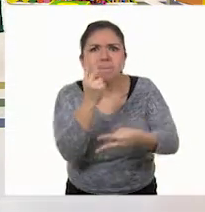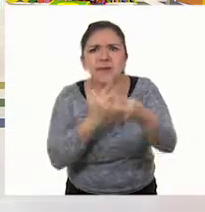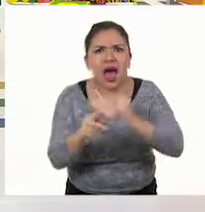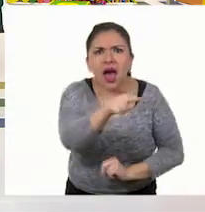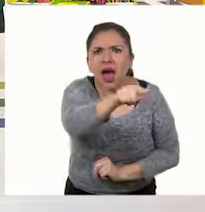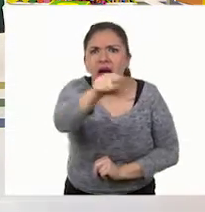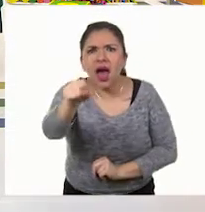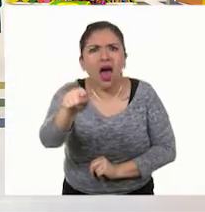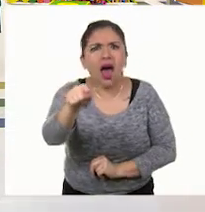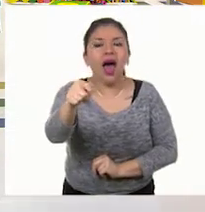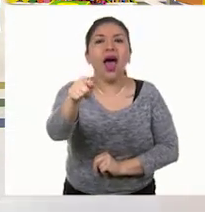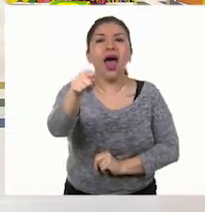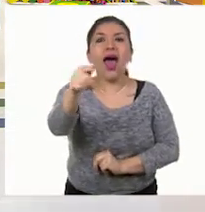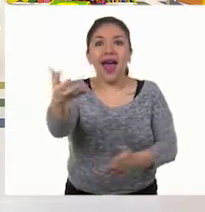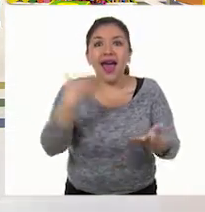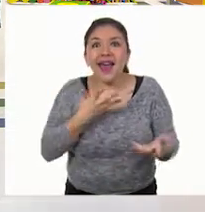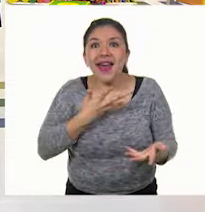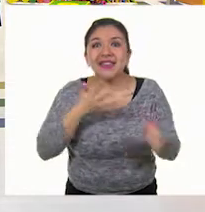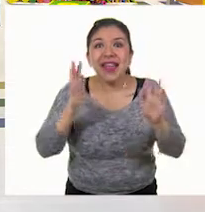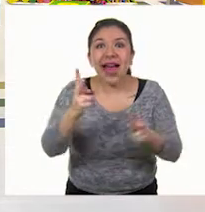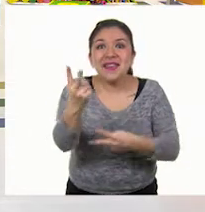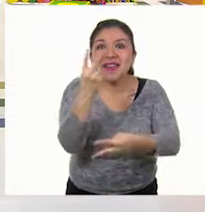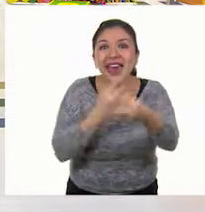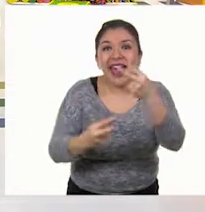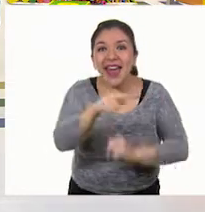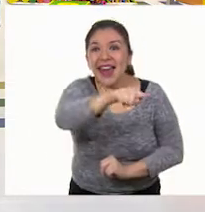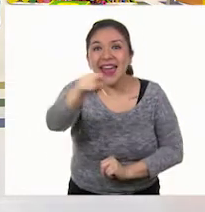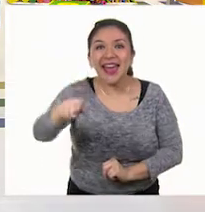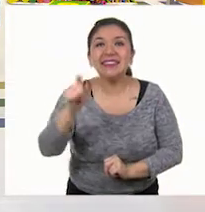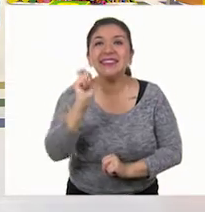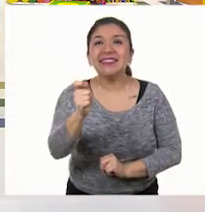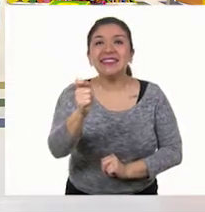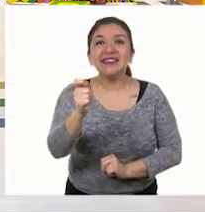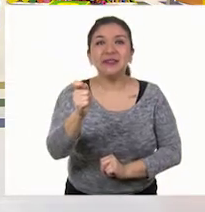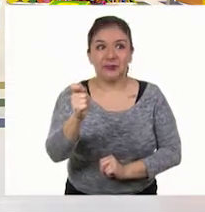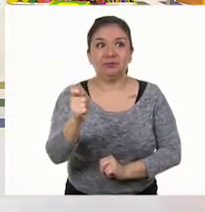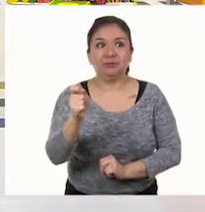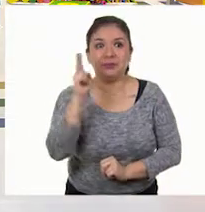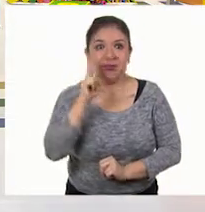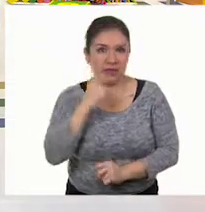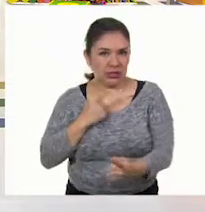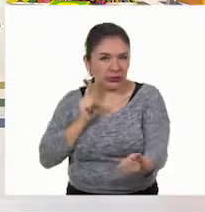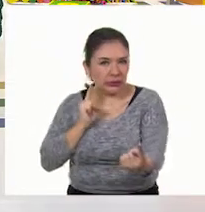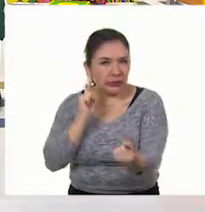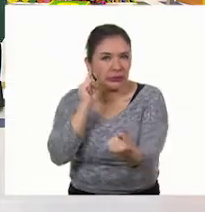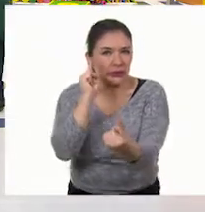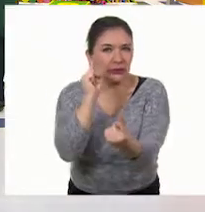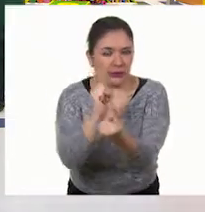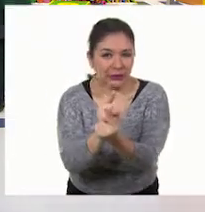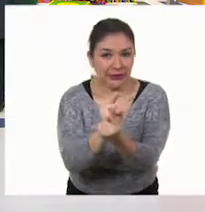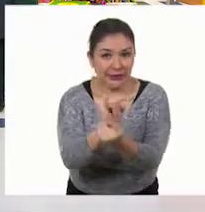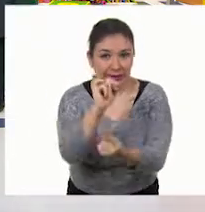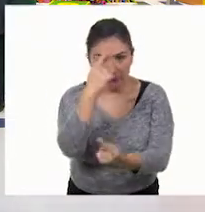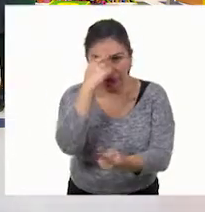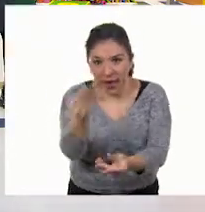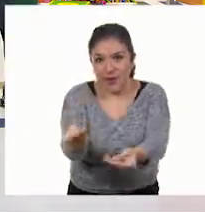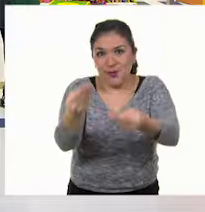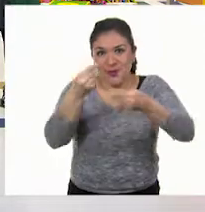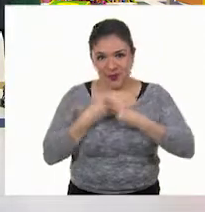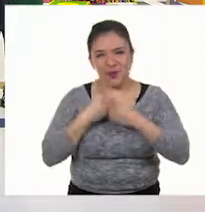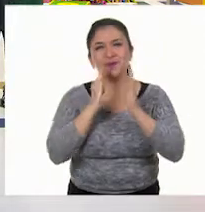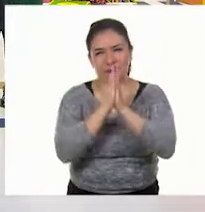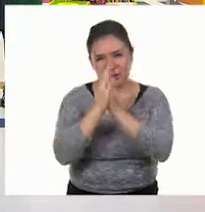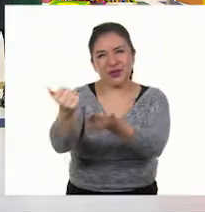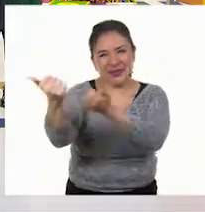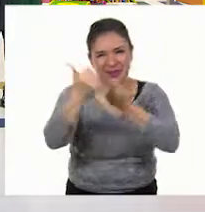¡Ah! Sí, mira, ya están llegando. ¡Aquí vienen! Ahí vienen las participaciones. Me voy a ir acercando, ¿eh? Sí, tú ve acercándote, Mariana, tráelas,